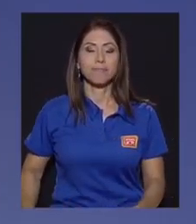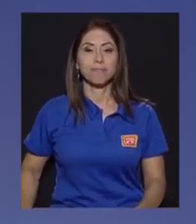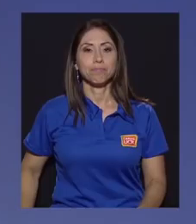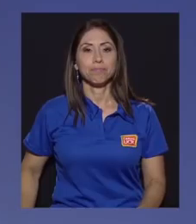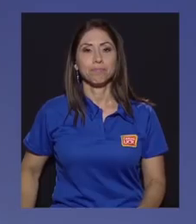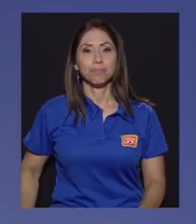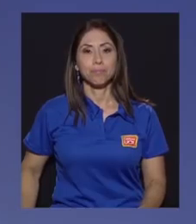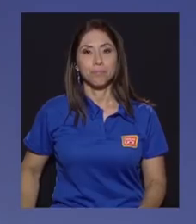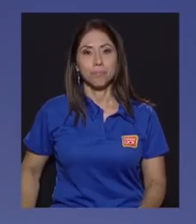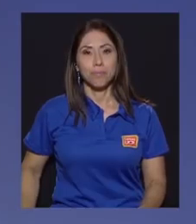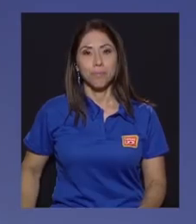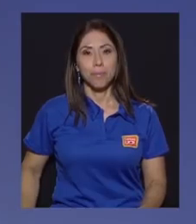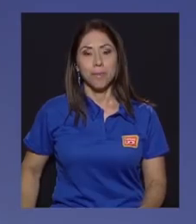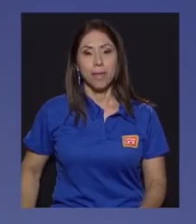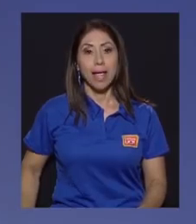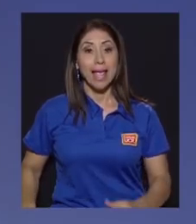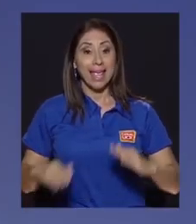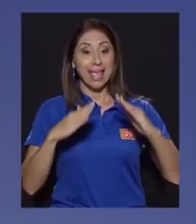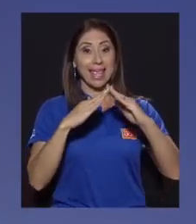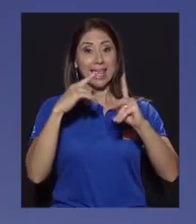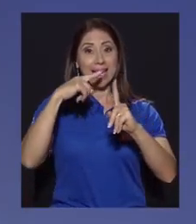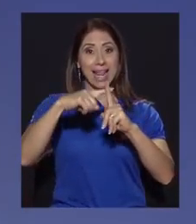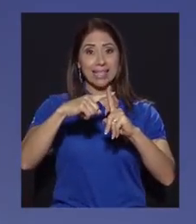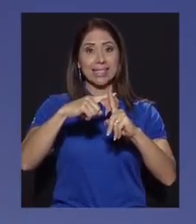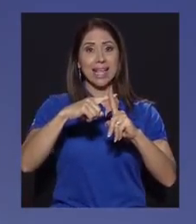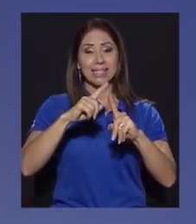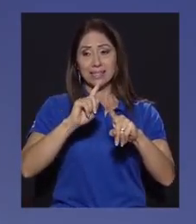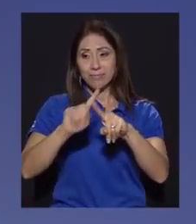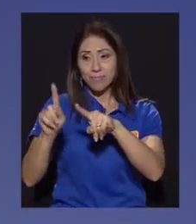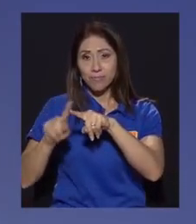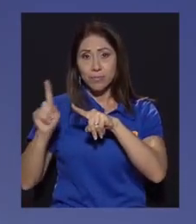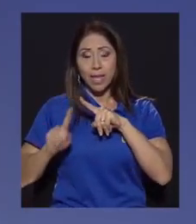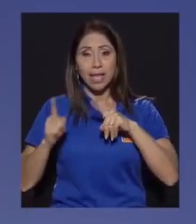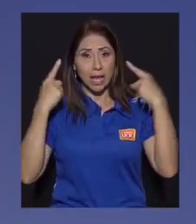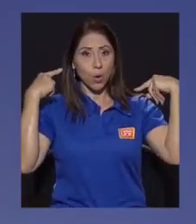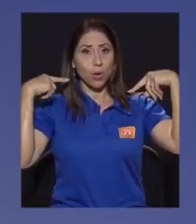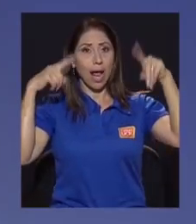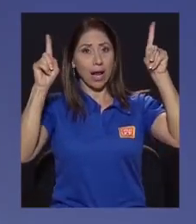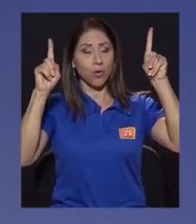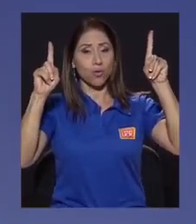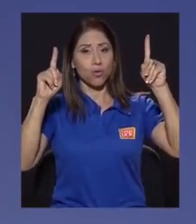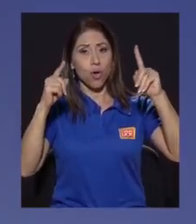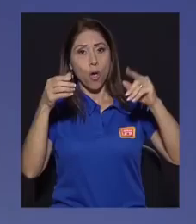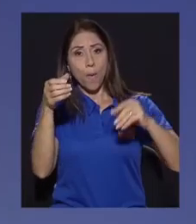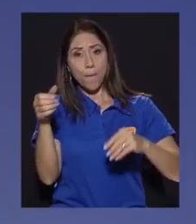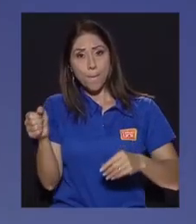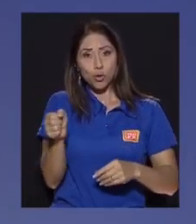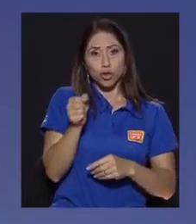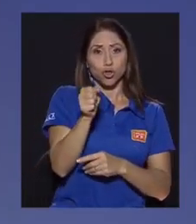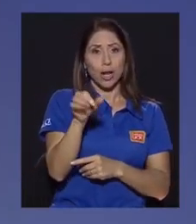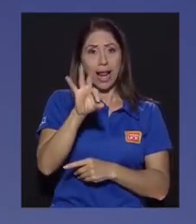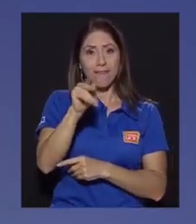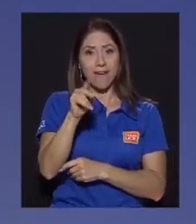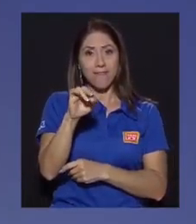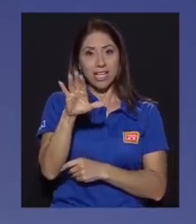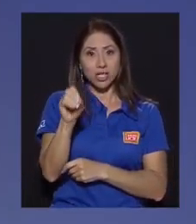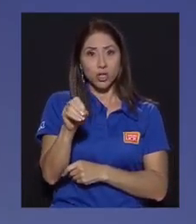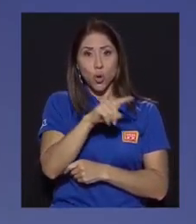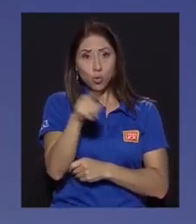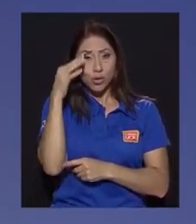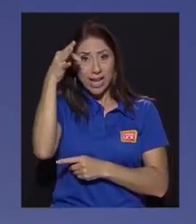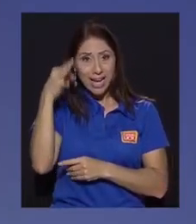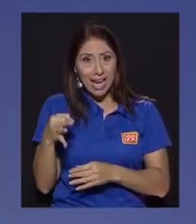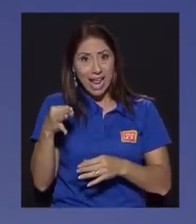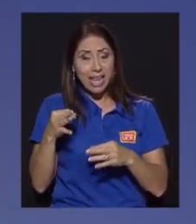que lograron posicionar a favoreció en un momento determinado en este proceso de segunda ronda usted cree que efectivamente esta labor le ha surtido